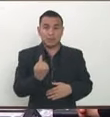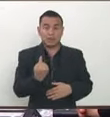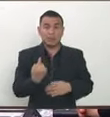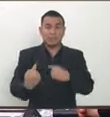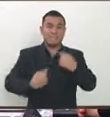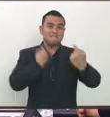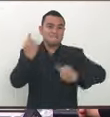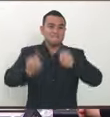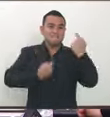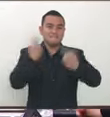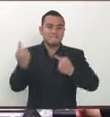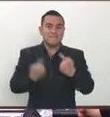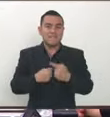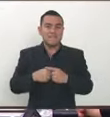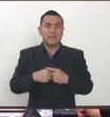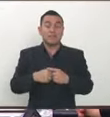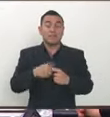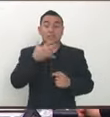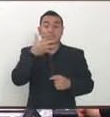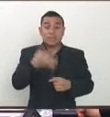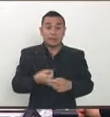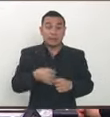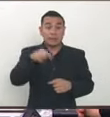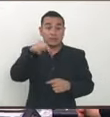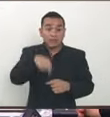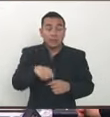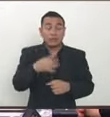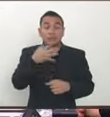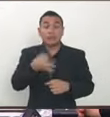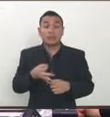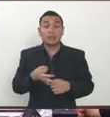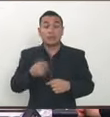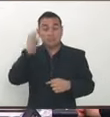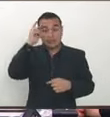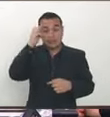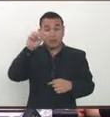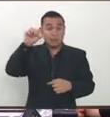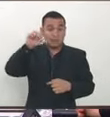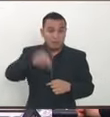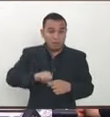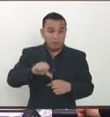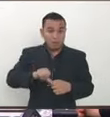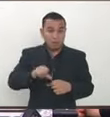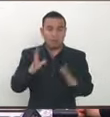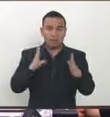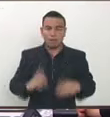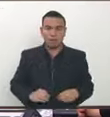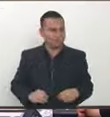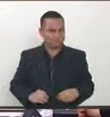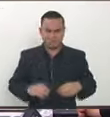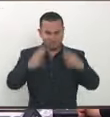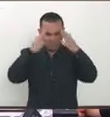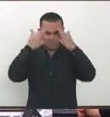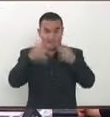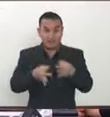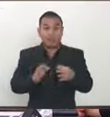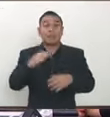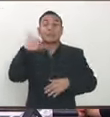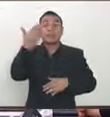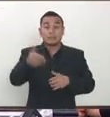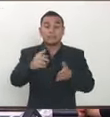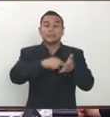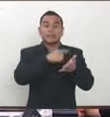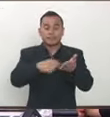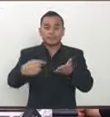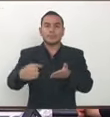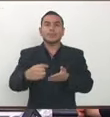Creo que nadie en el mundo ahorita pudiera decir que fue una mala decisión en ese momento. Luego cerramos Italia y Corea del